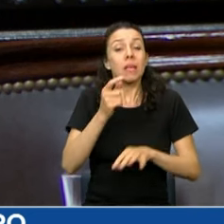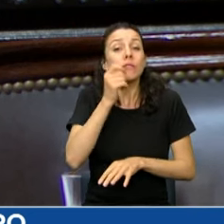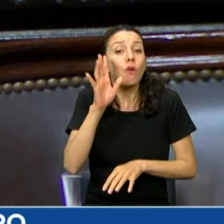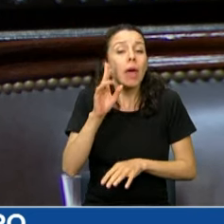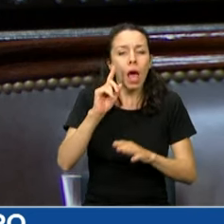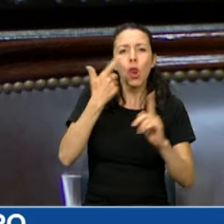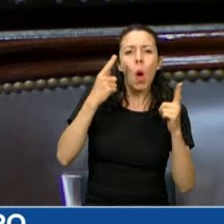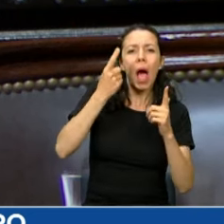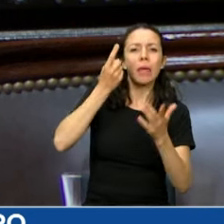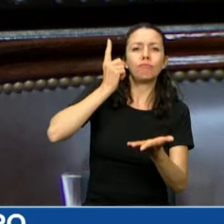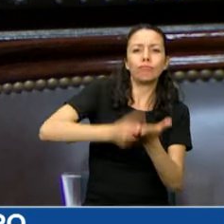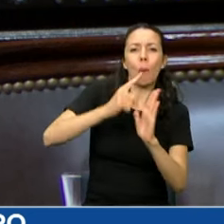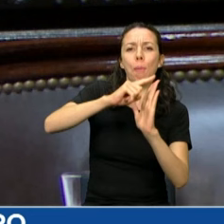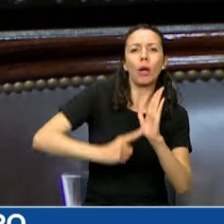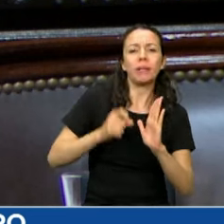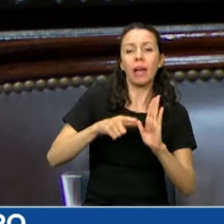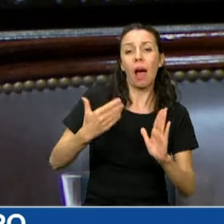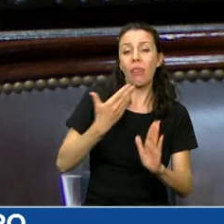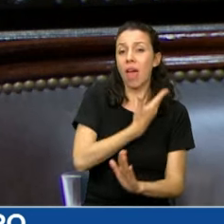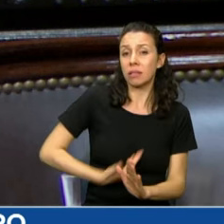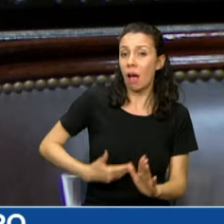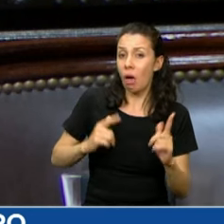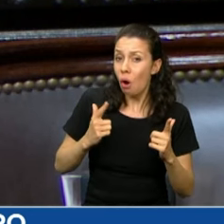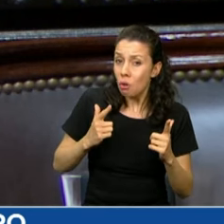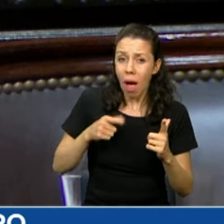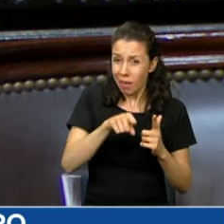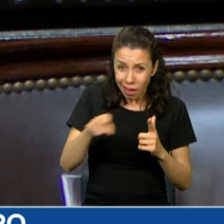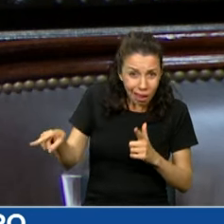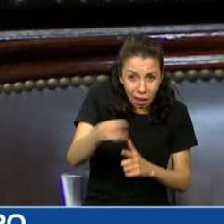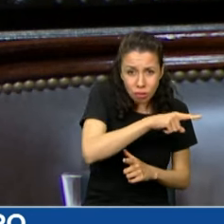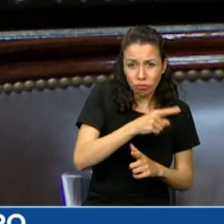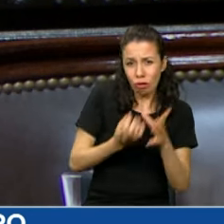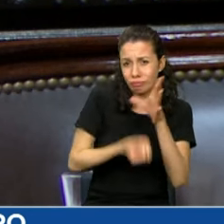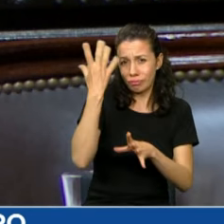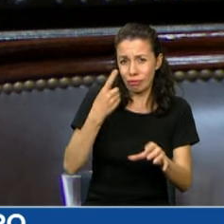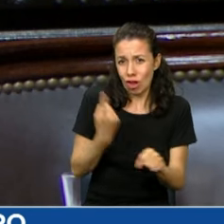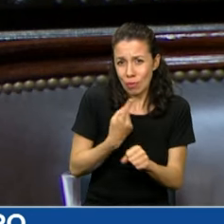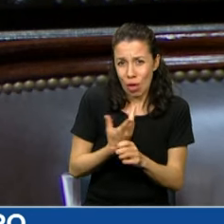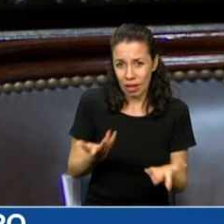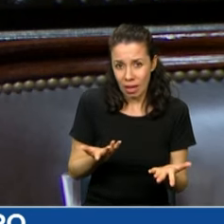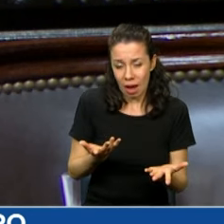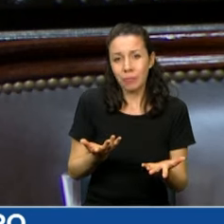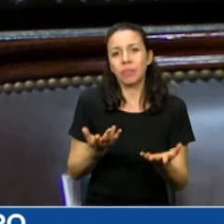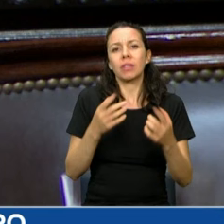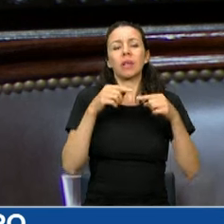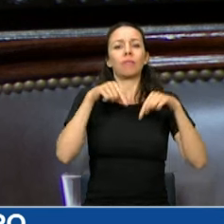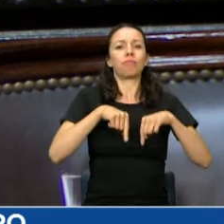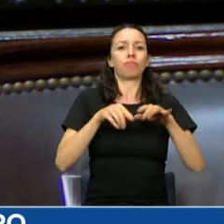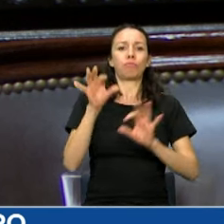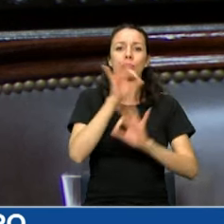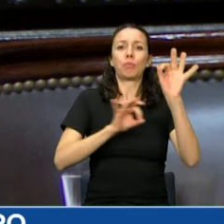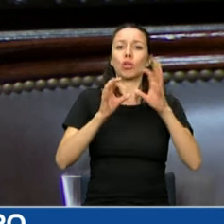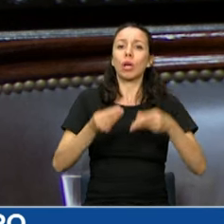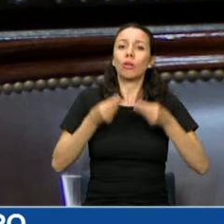estado y el actual proyecto que estamos discutiendo y que entró a a discusión el